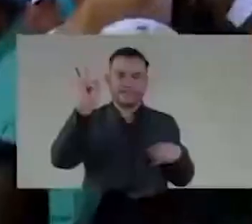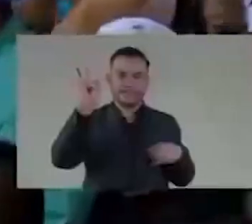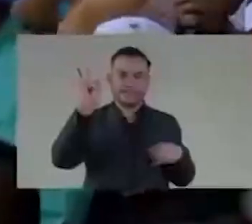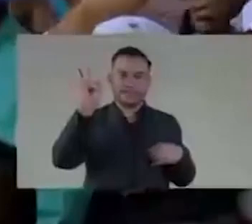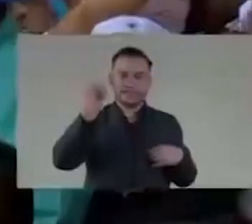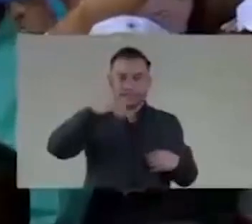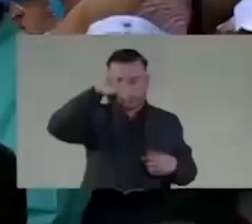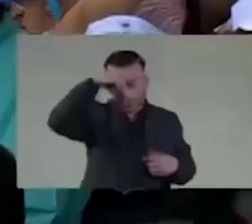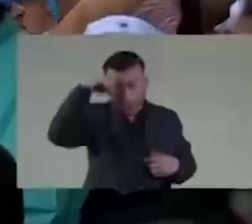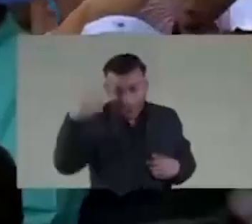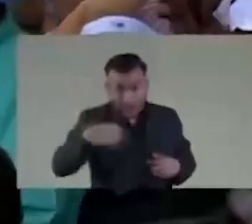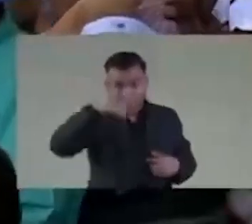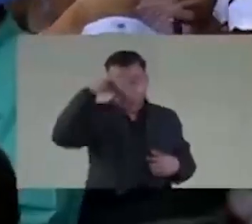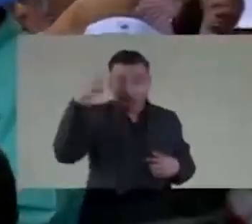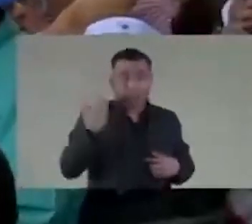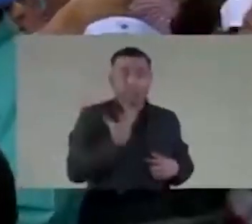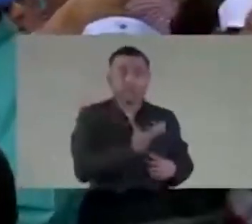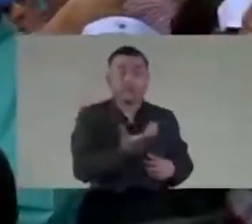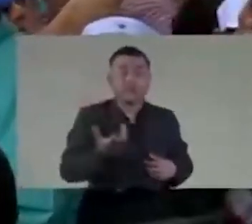trabajar todos